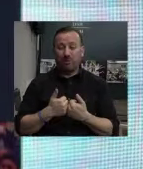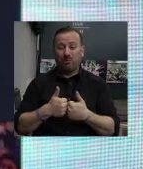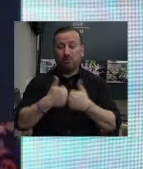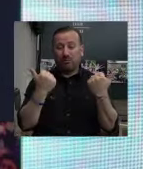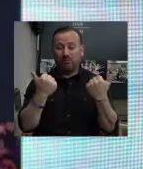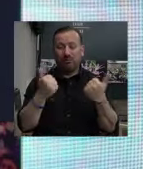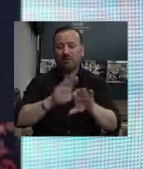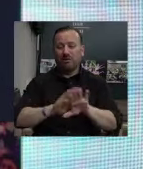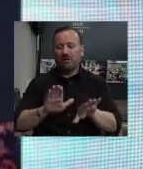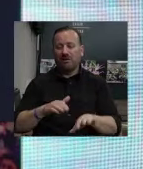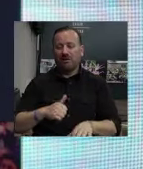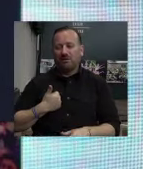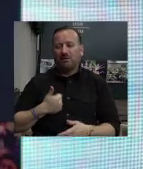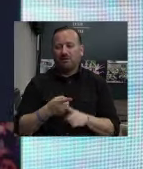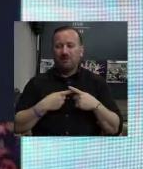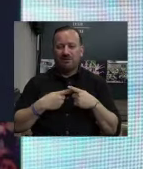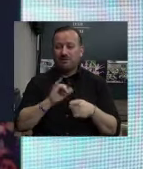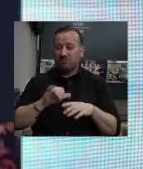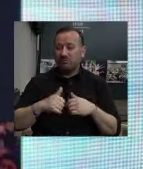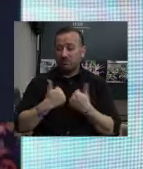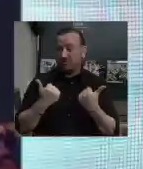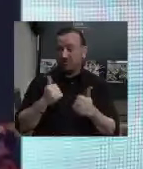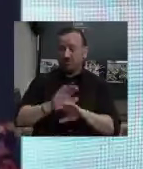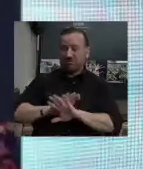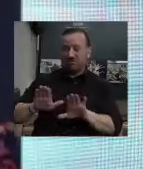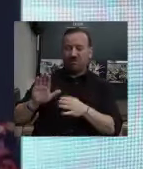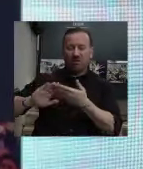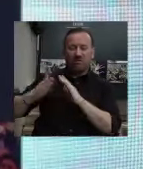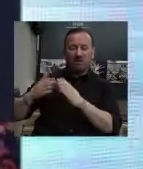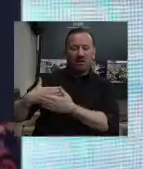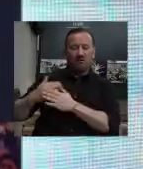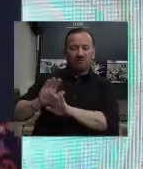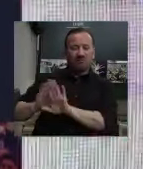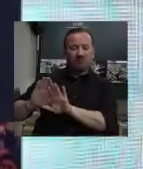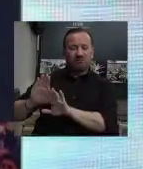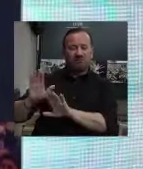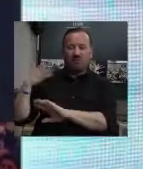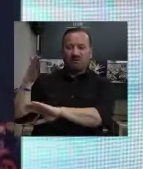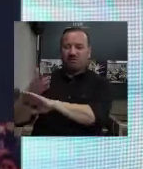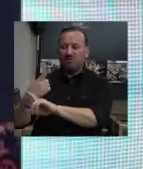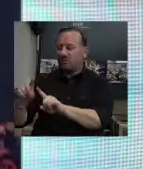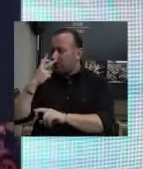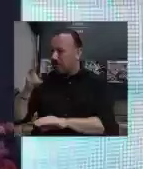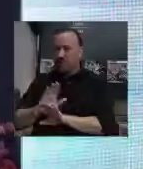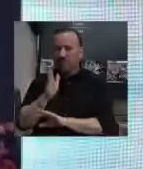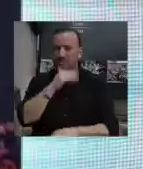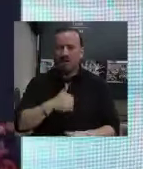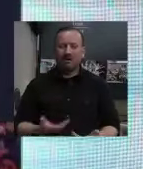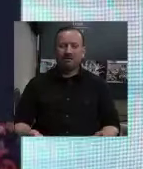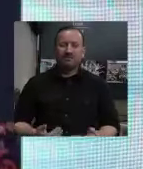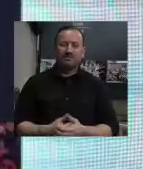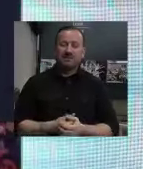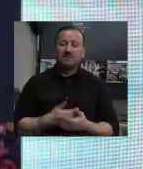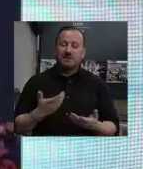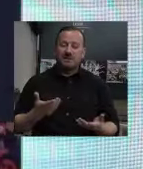relación rompe con aquella o con aquel y se le acabó el amor por la comunidad no lo vuelven a ver